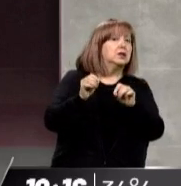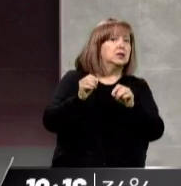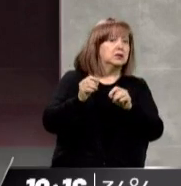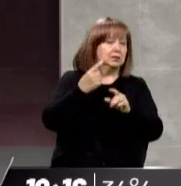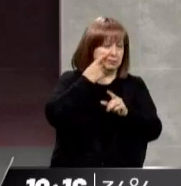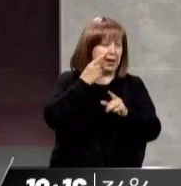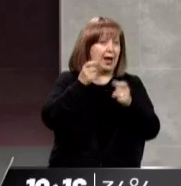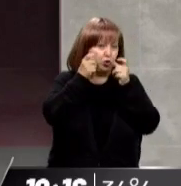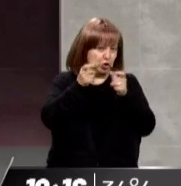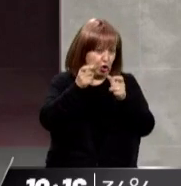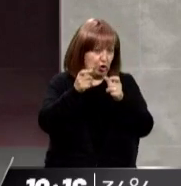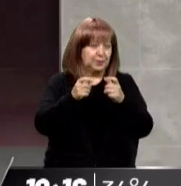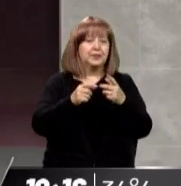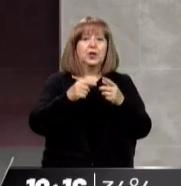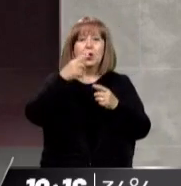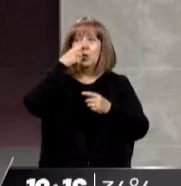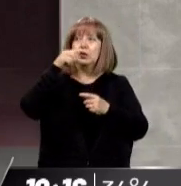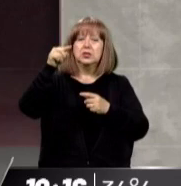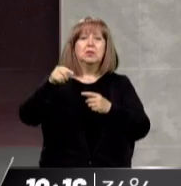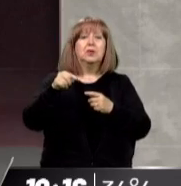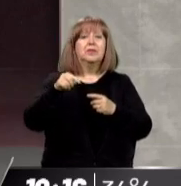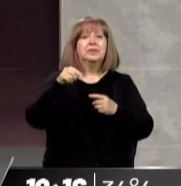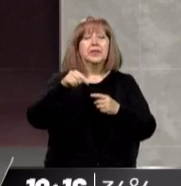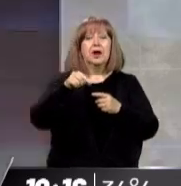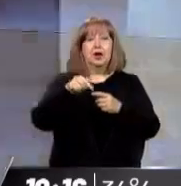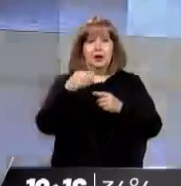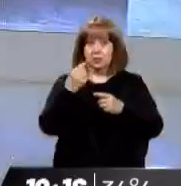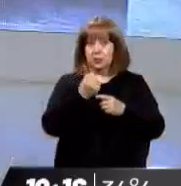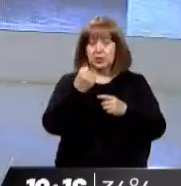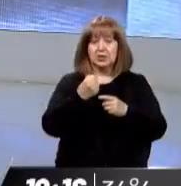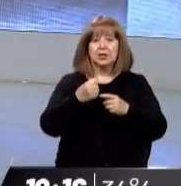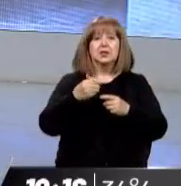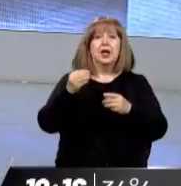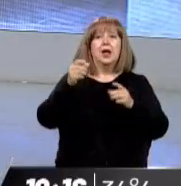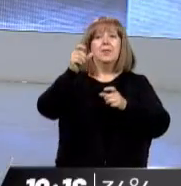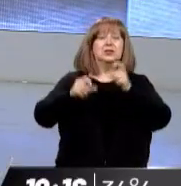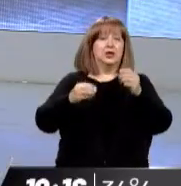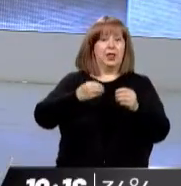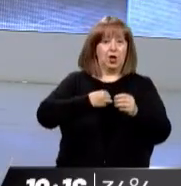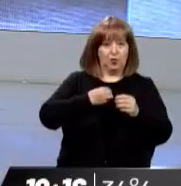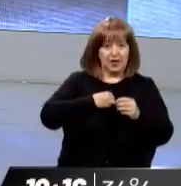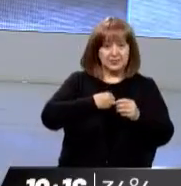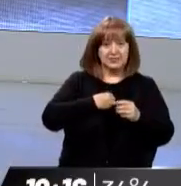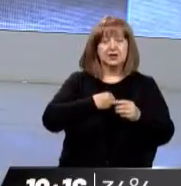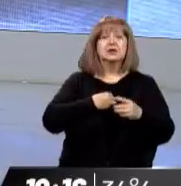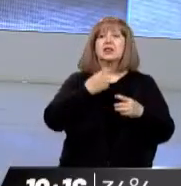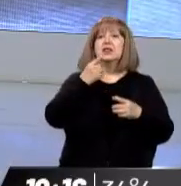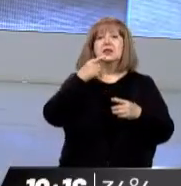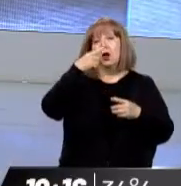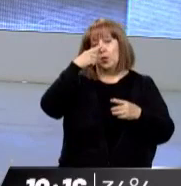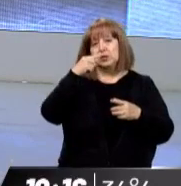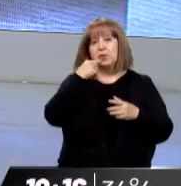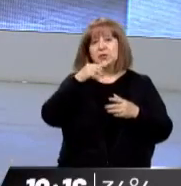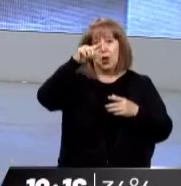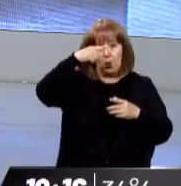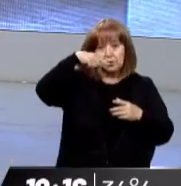Pago. Bien. Y por último, que es lo último que han agregado, que está muy bueno, son las personas de confianza. Vos podés optar por la última opción que